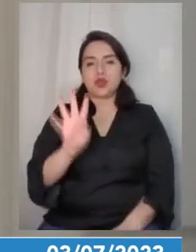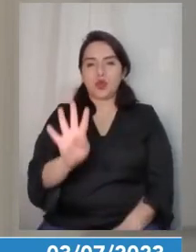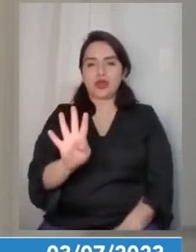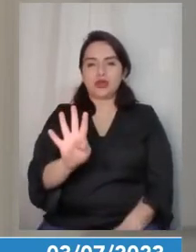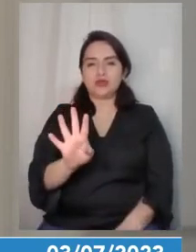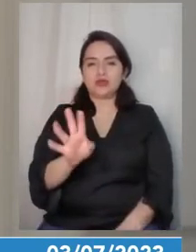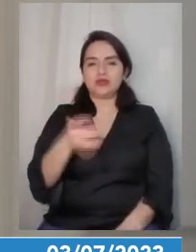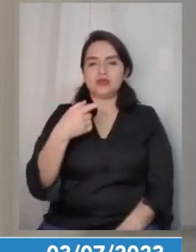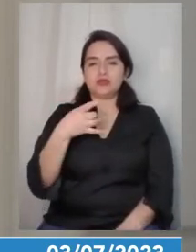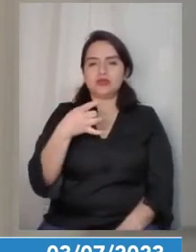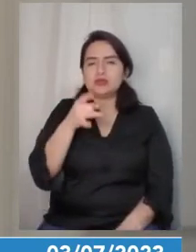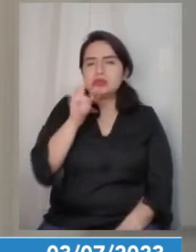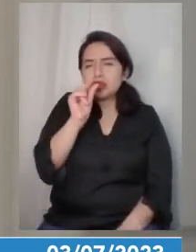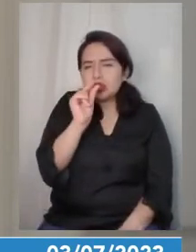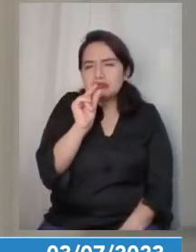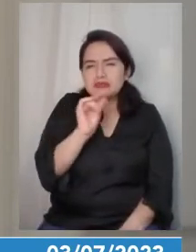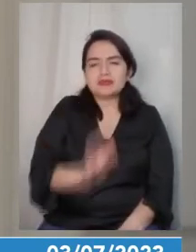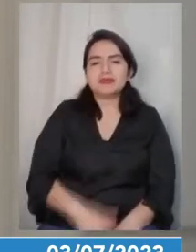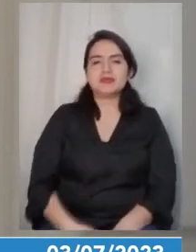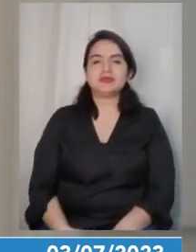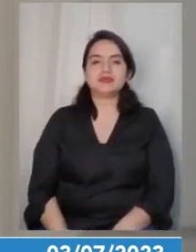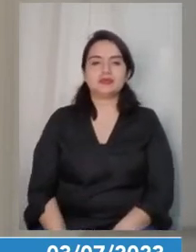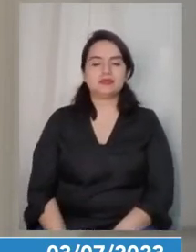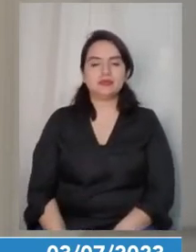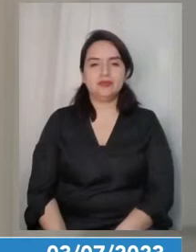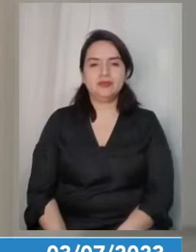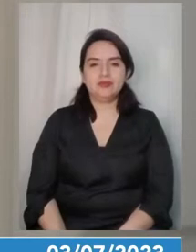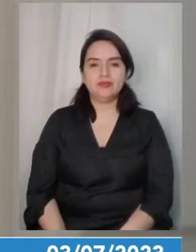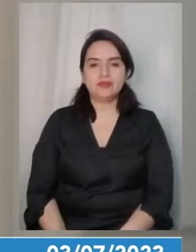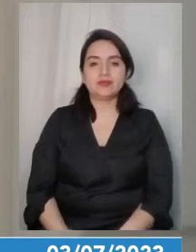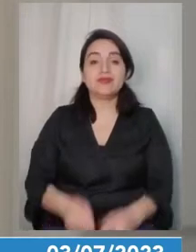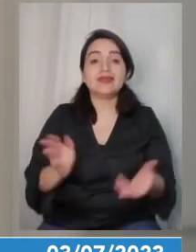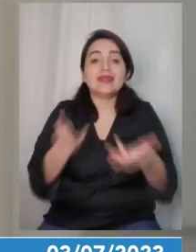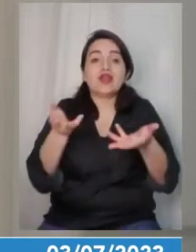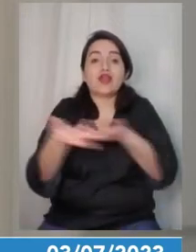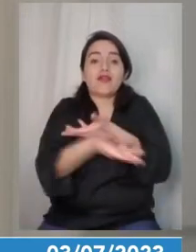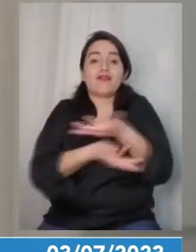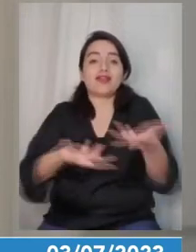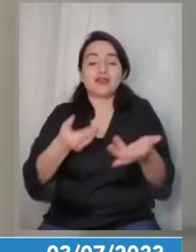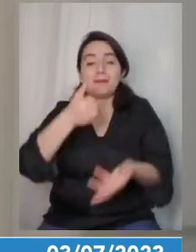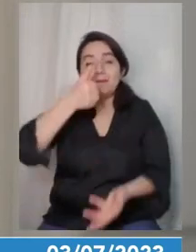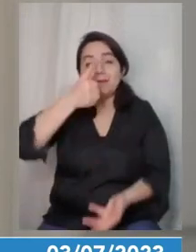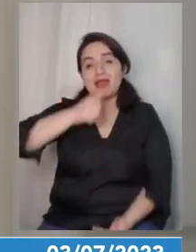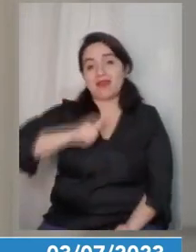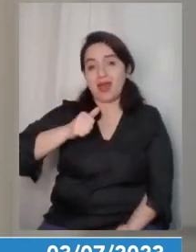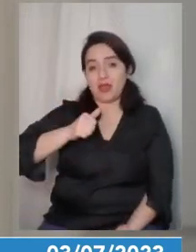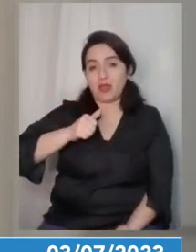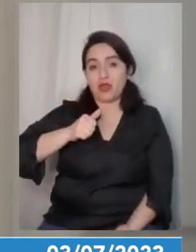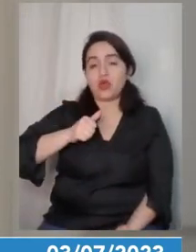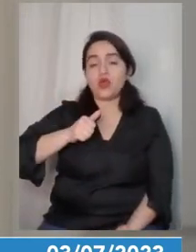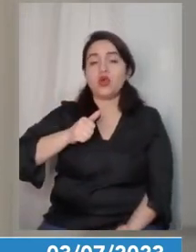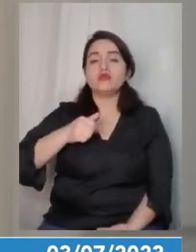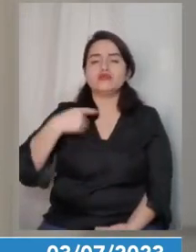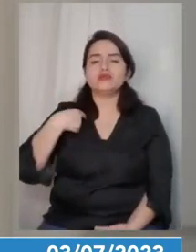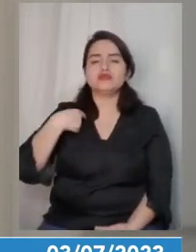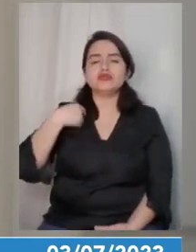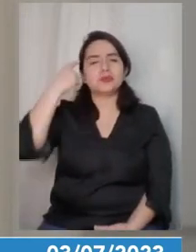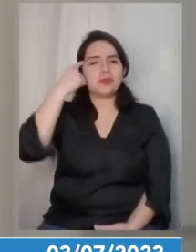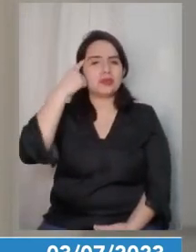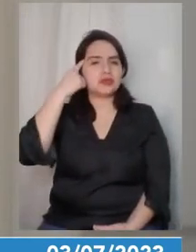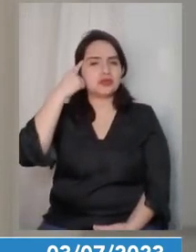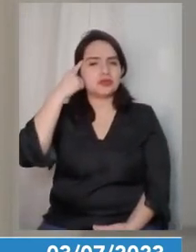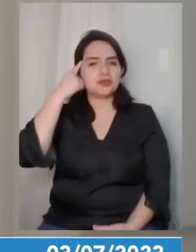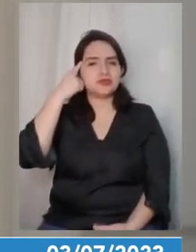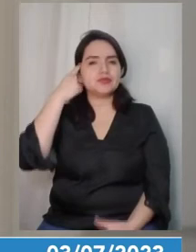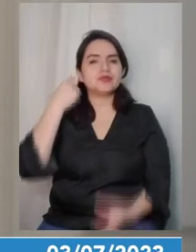poquito, pero aquí el instando la colaboración privada parece como realmente fuera de una norma constitucional.